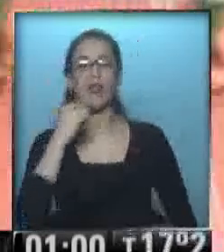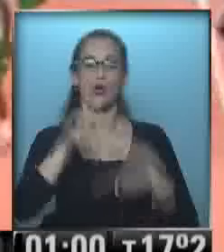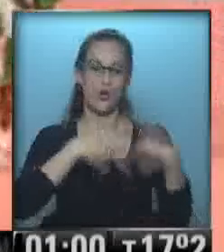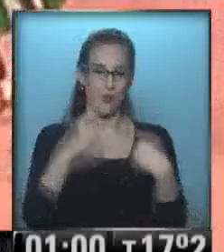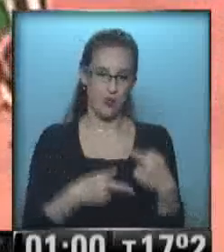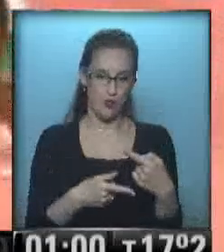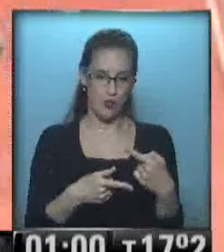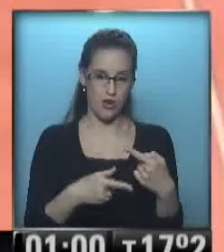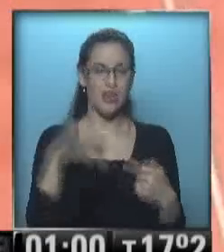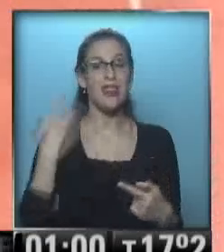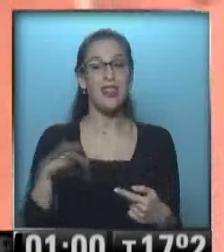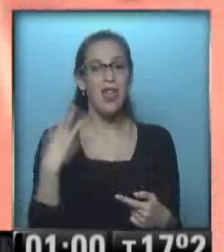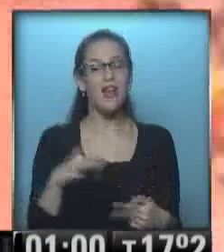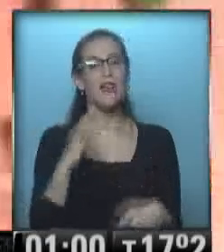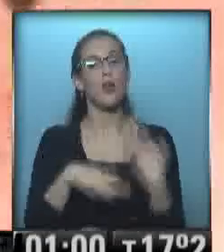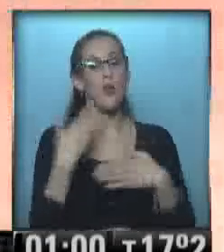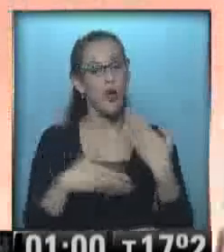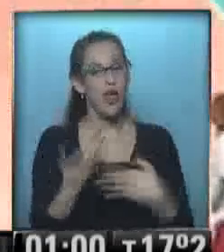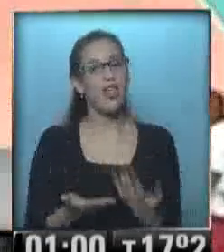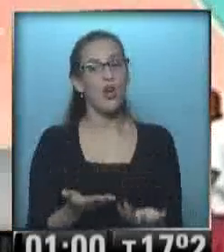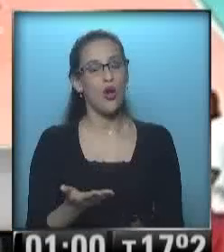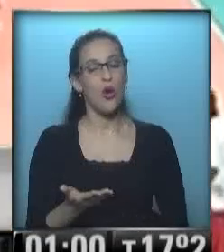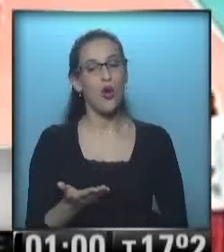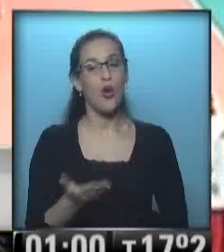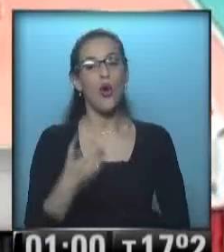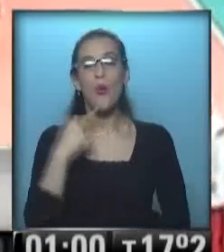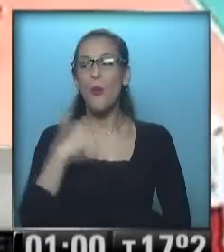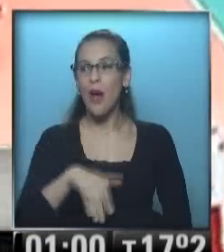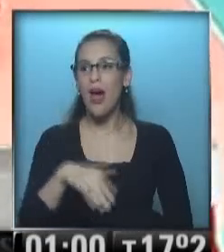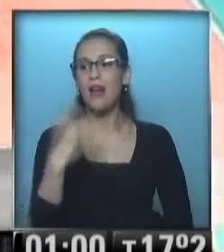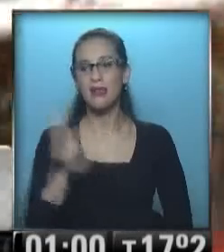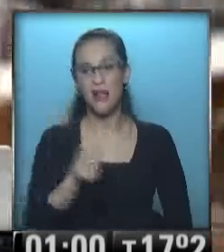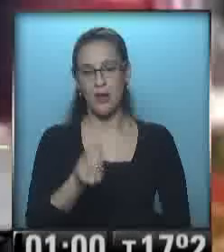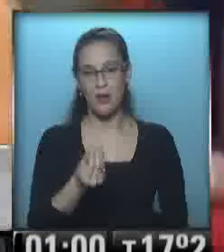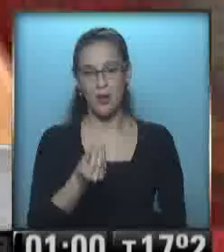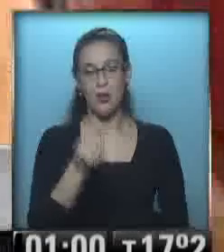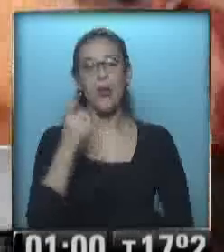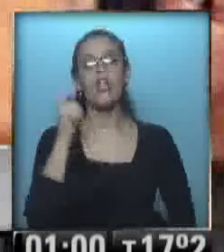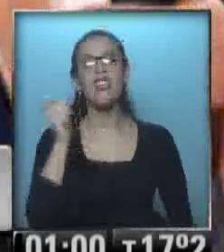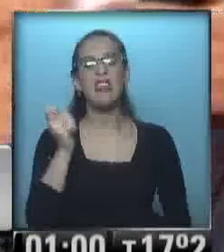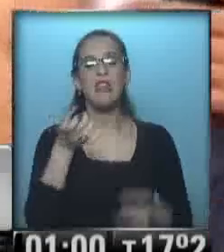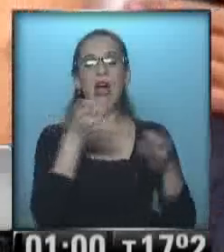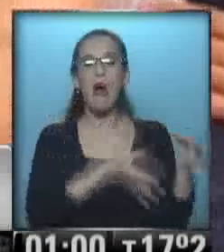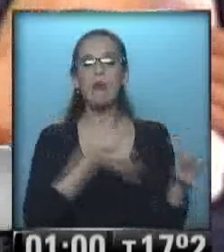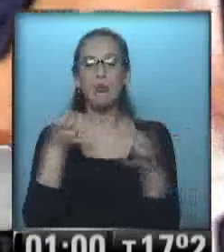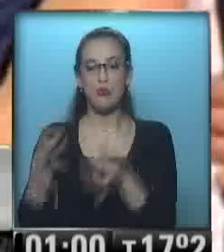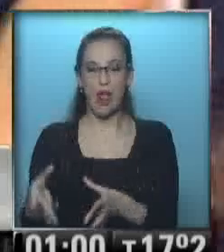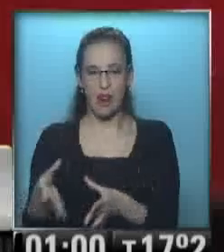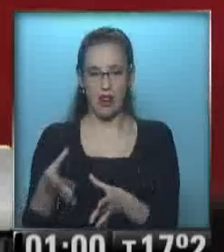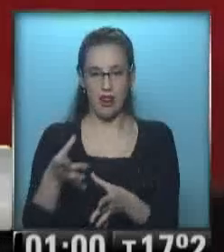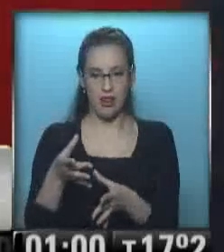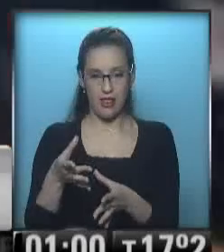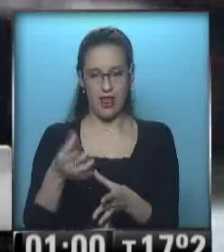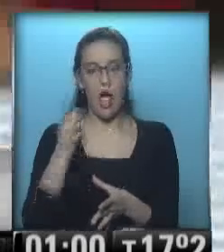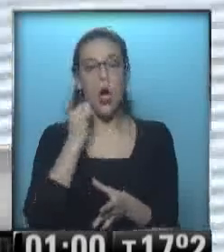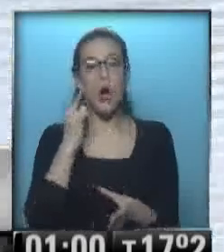todas maneras, tienen que jugar ante un duro escollo el próximo sábado. Es el seleccionado de Australia, que es conducido por John Uriarte, uno de los ex